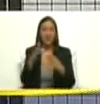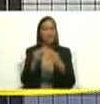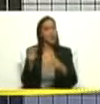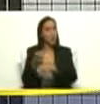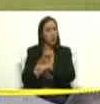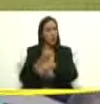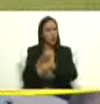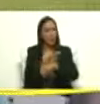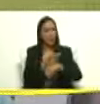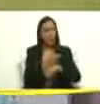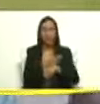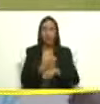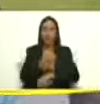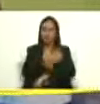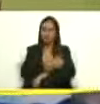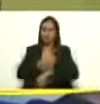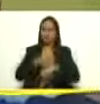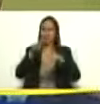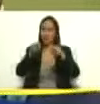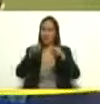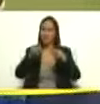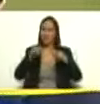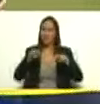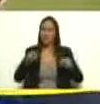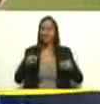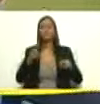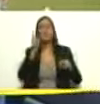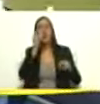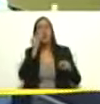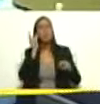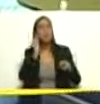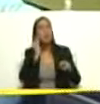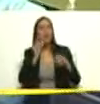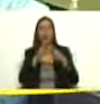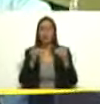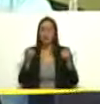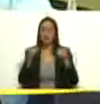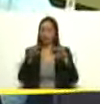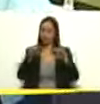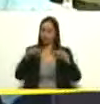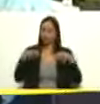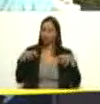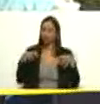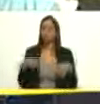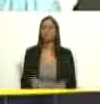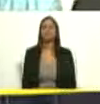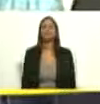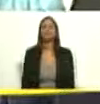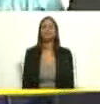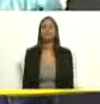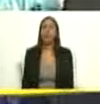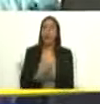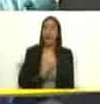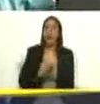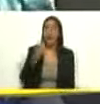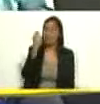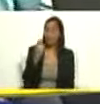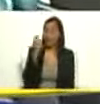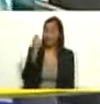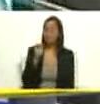Patriotas y gobernadoras a las alcaldesas y